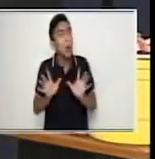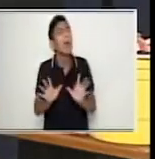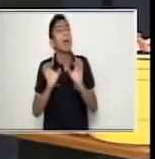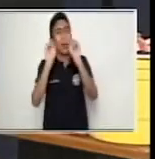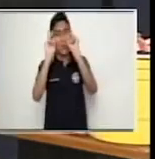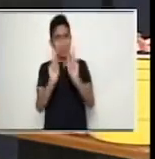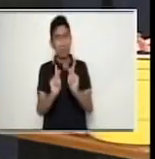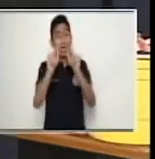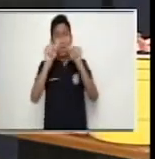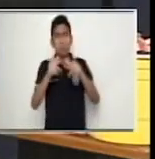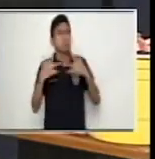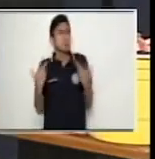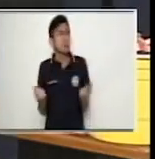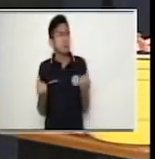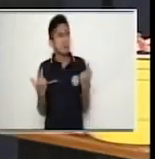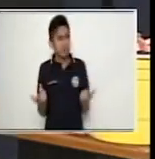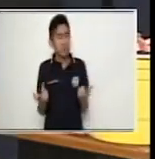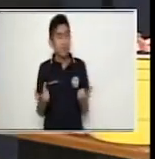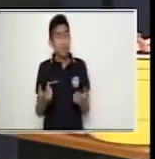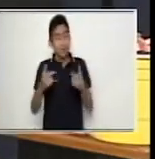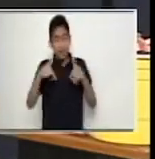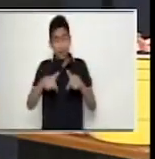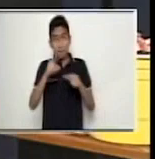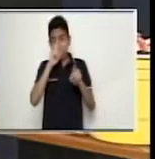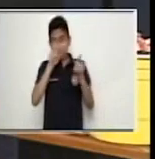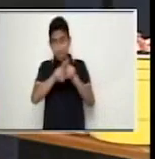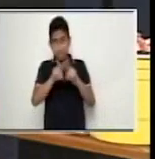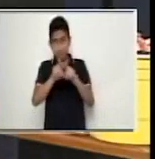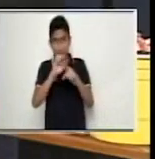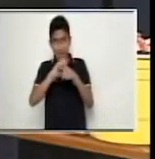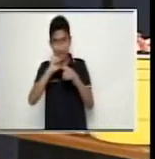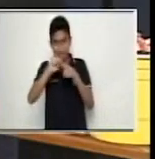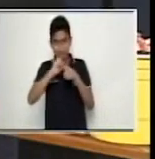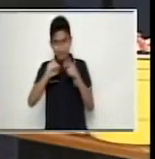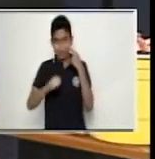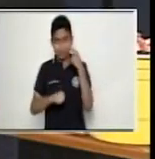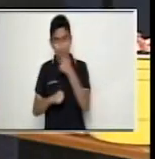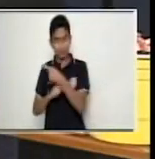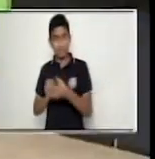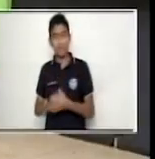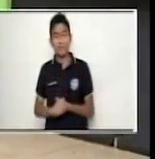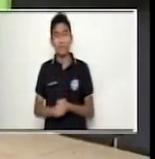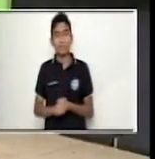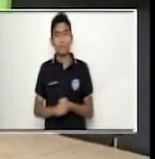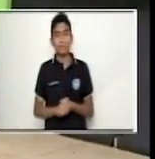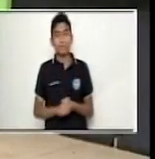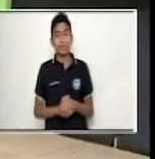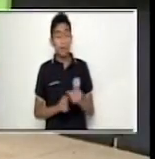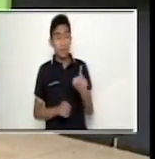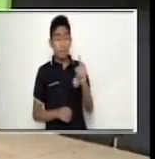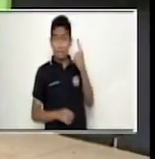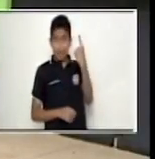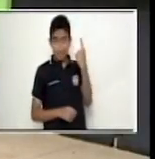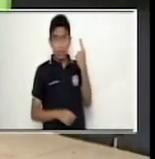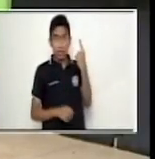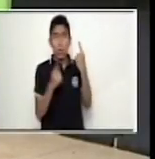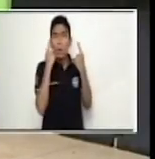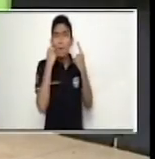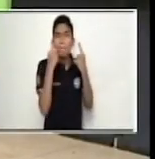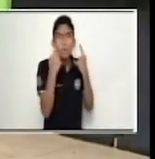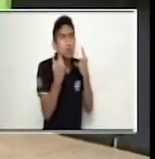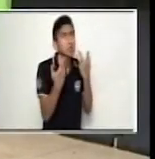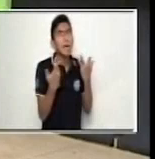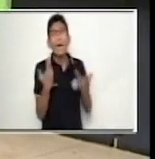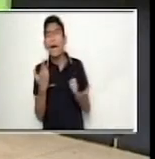nos corresponde hacer las instrucciones. Veamos. Primero, vas a buscar un miembro de